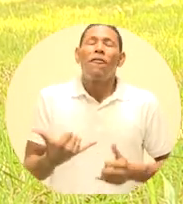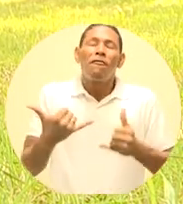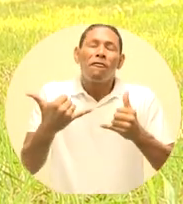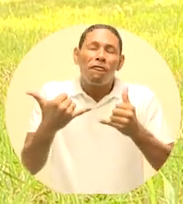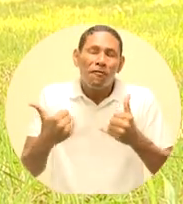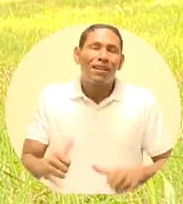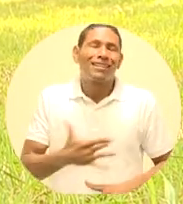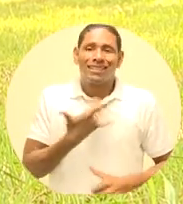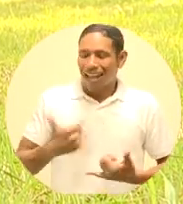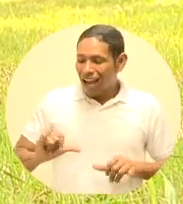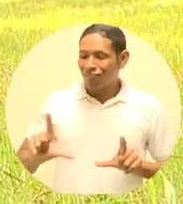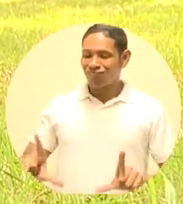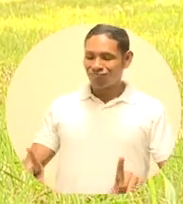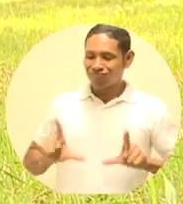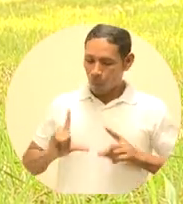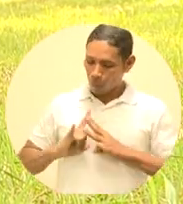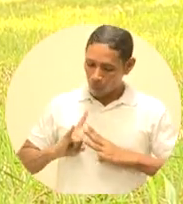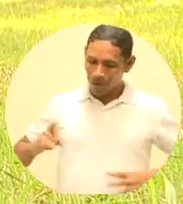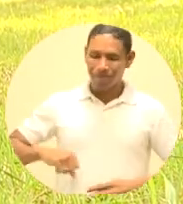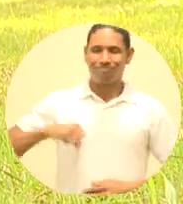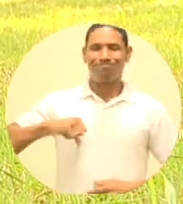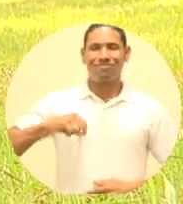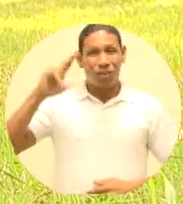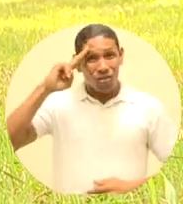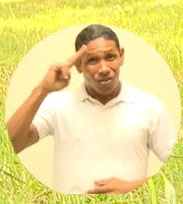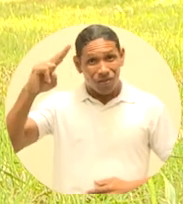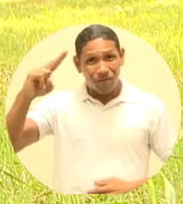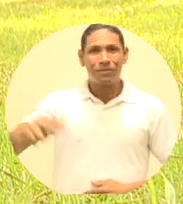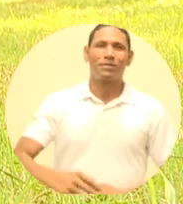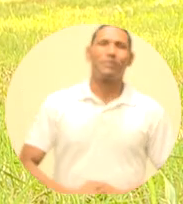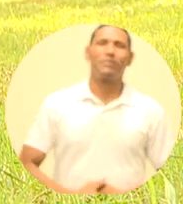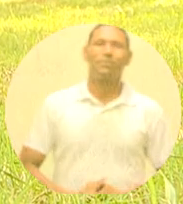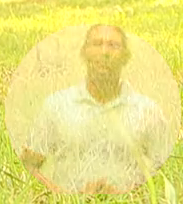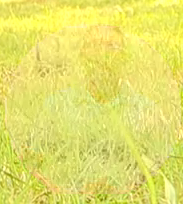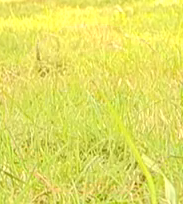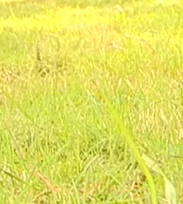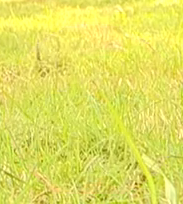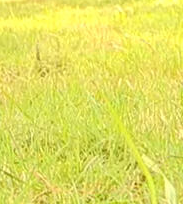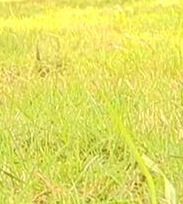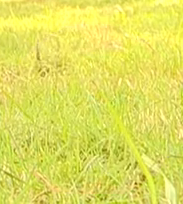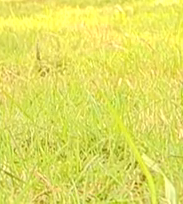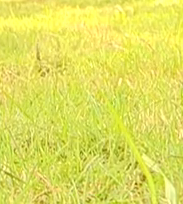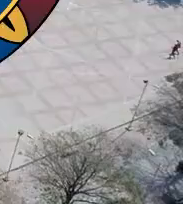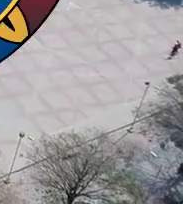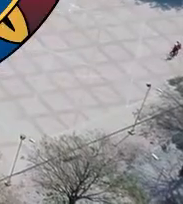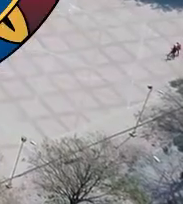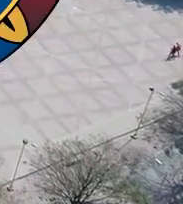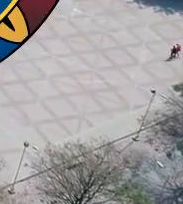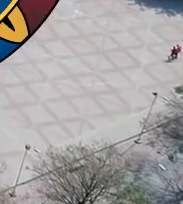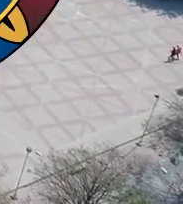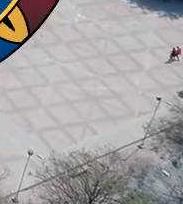el Campus TV. Hoy me despido siendo orgullosamente graduada UniMagdalena. Hasta pronto.